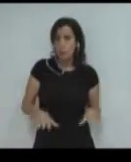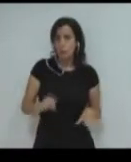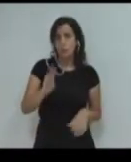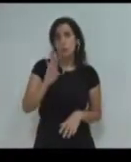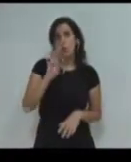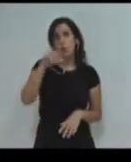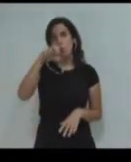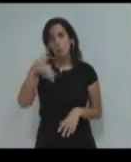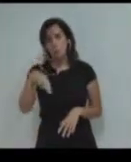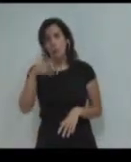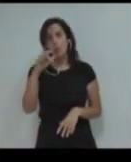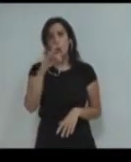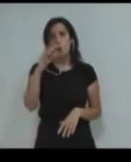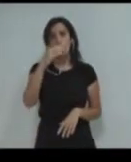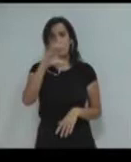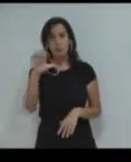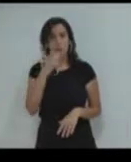ejemplo?